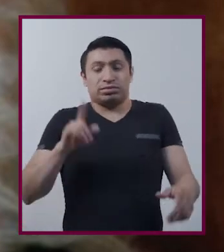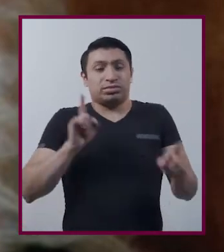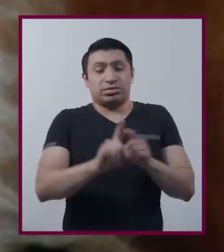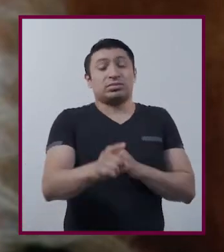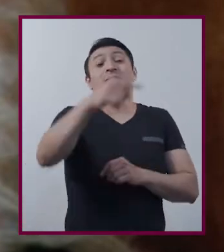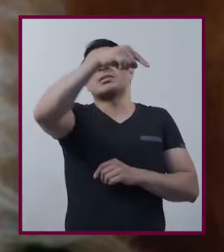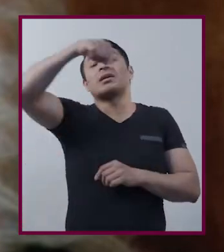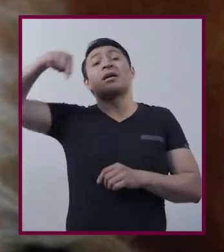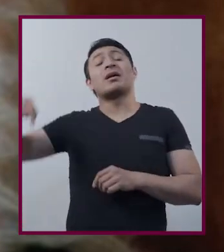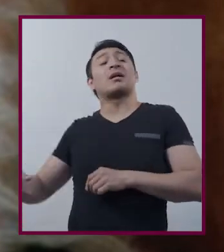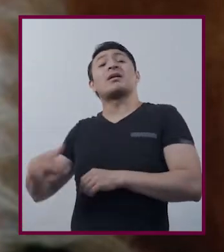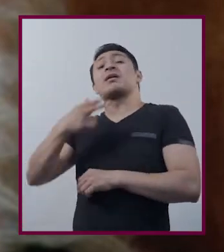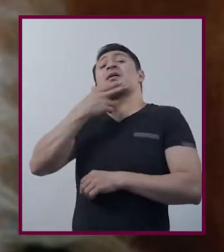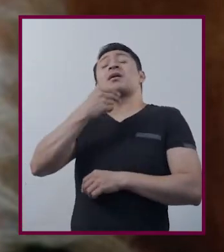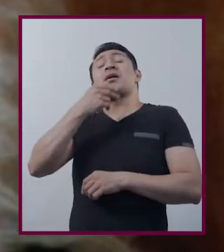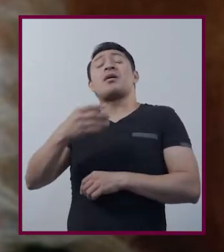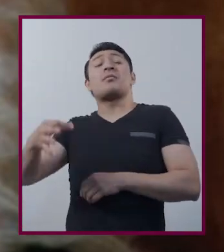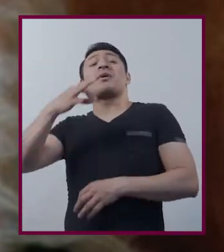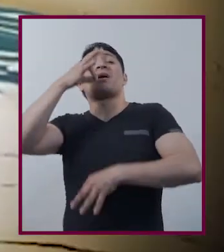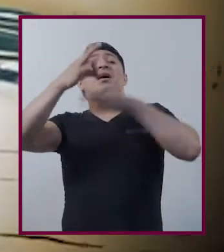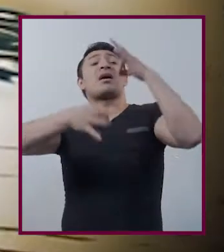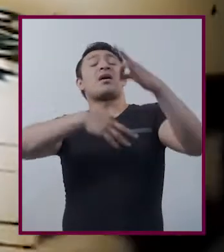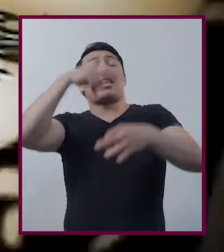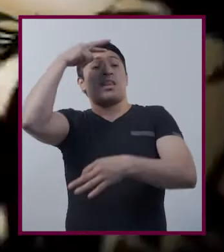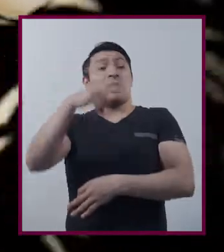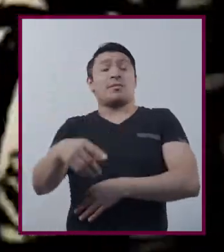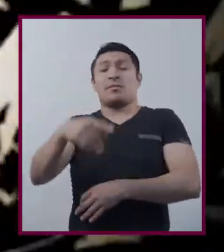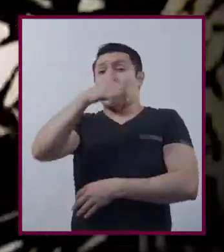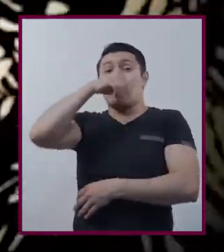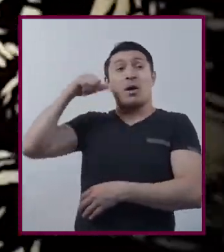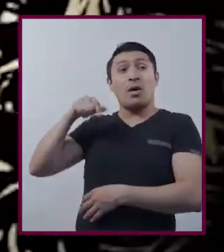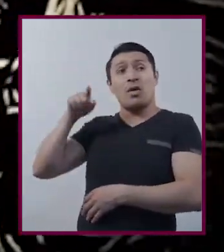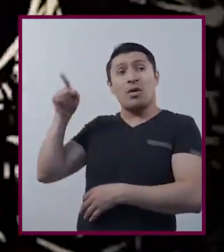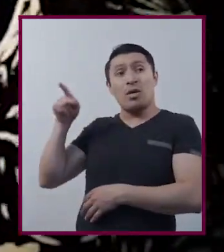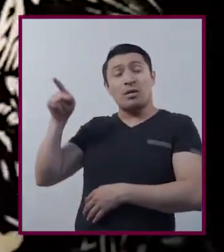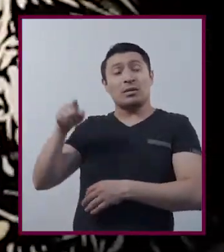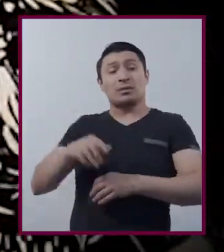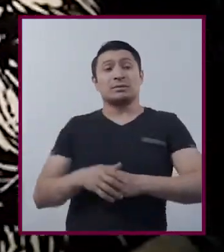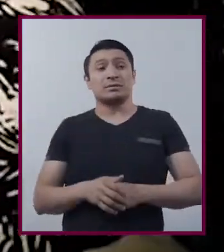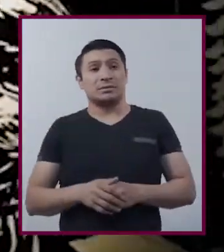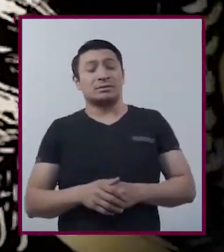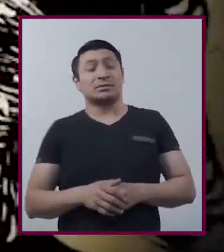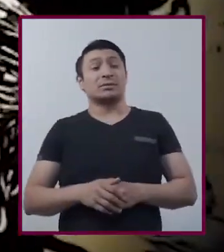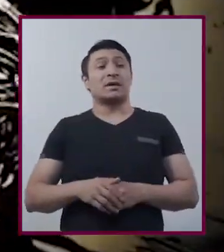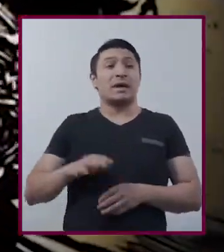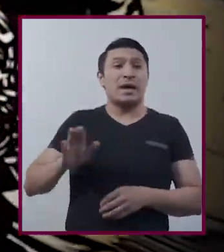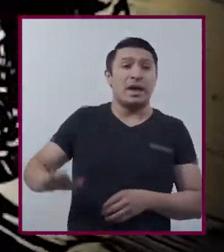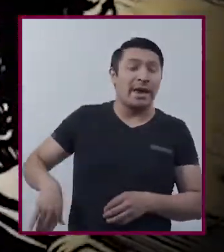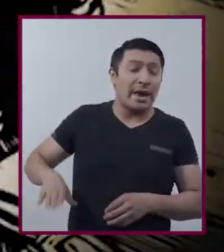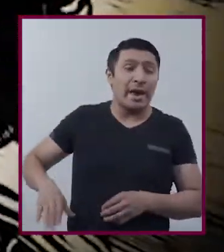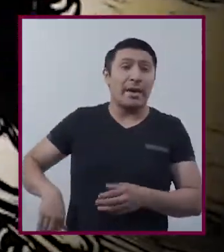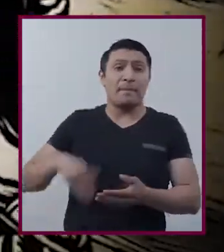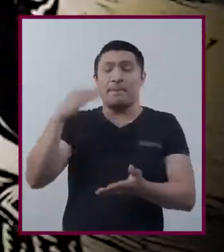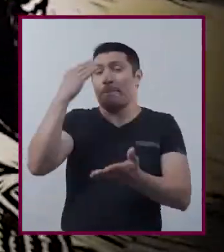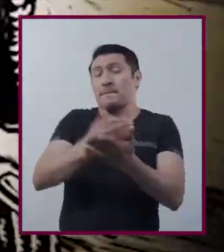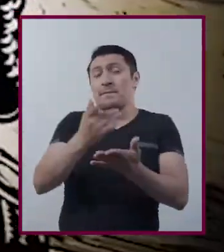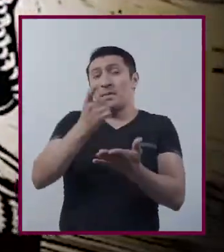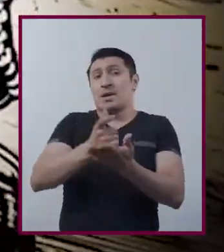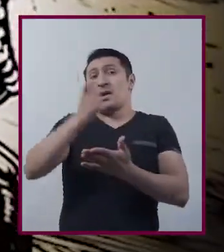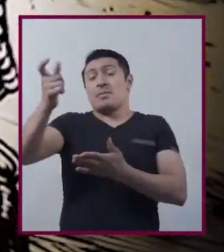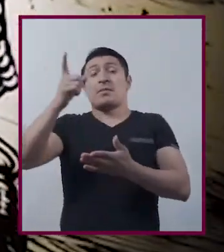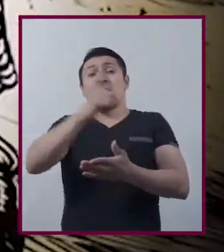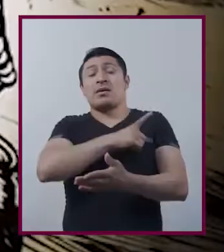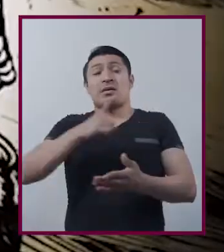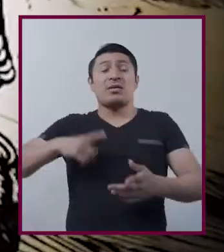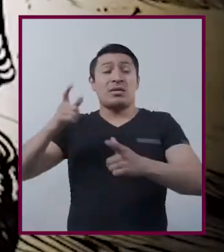José Manuel Hidalgo», dijo la emperatriz, «y trae noticias de México. Benito Juárez», había dicho Hidalgo, acababa de